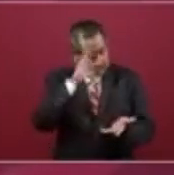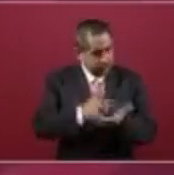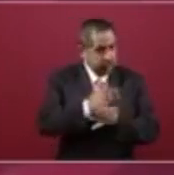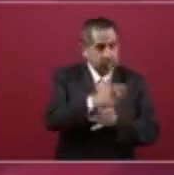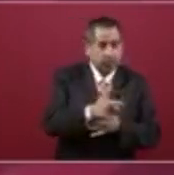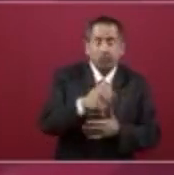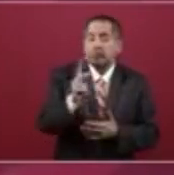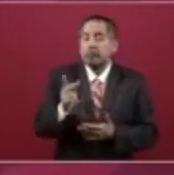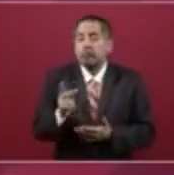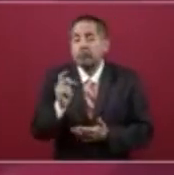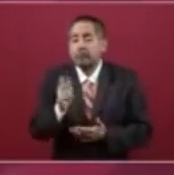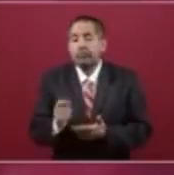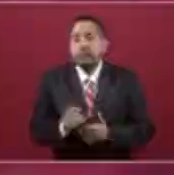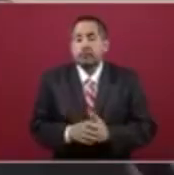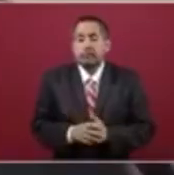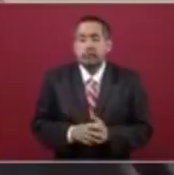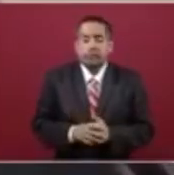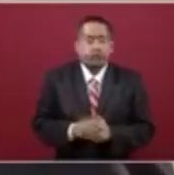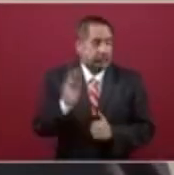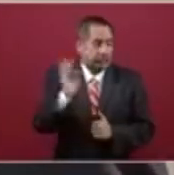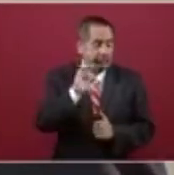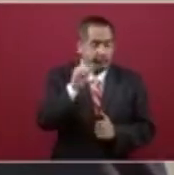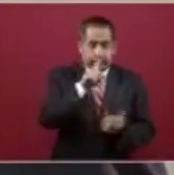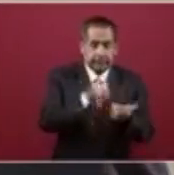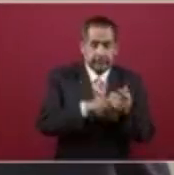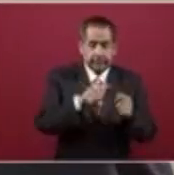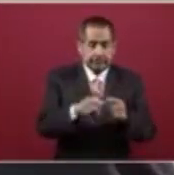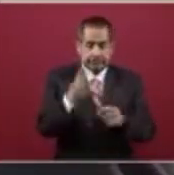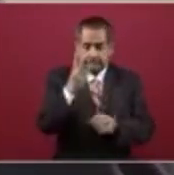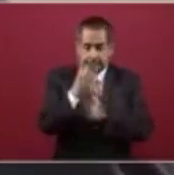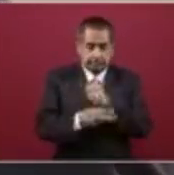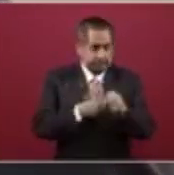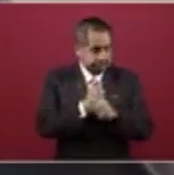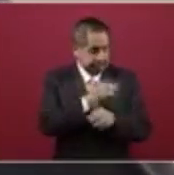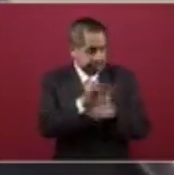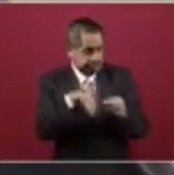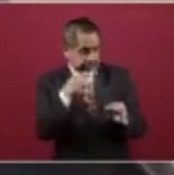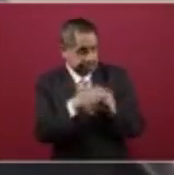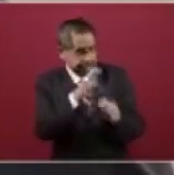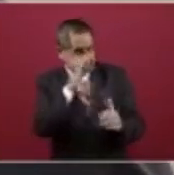eso, que en vez de estar en 3 años,